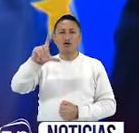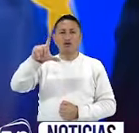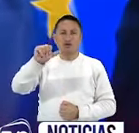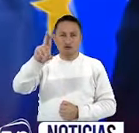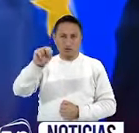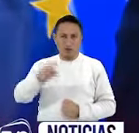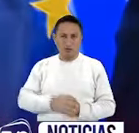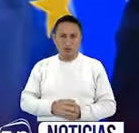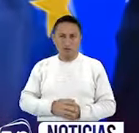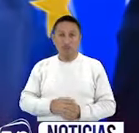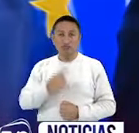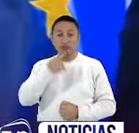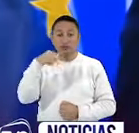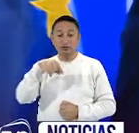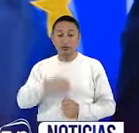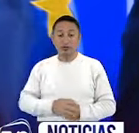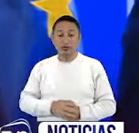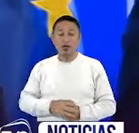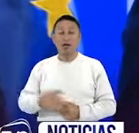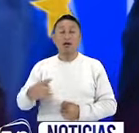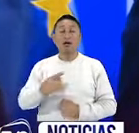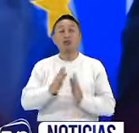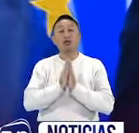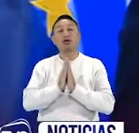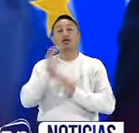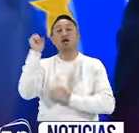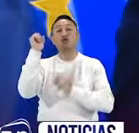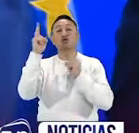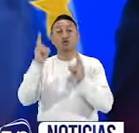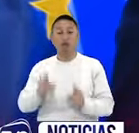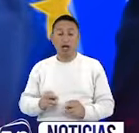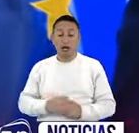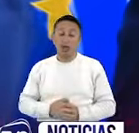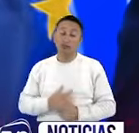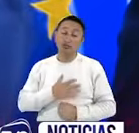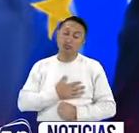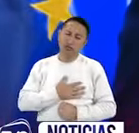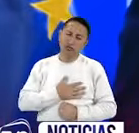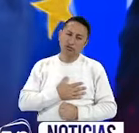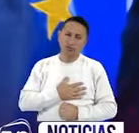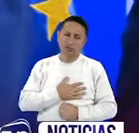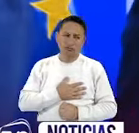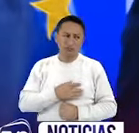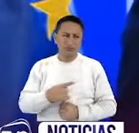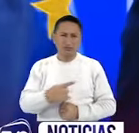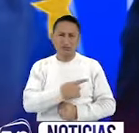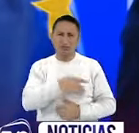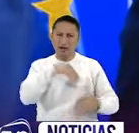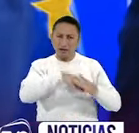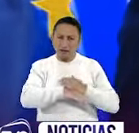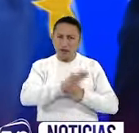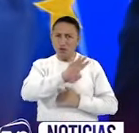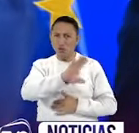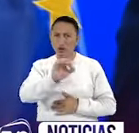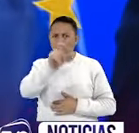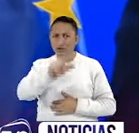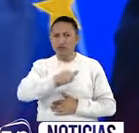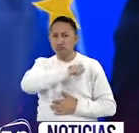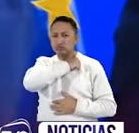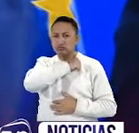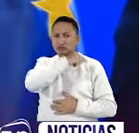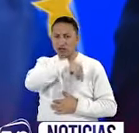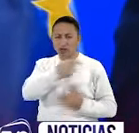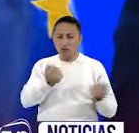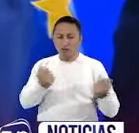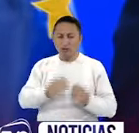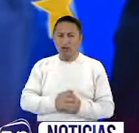Hablando del Tratado de Ginebra, hablando de los derechos humanos, teniendo 40 rehenes ahí adentro y controlando él 60